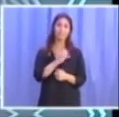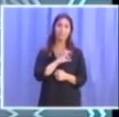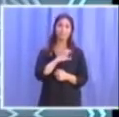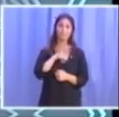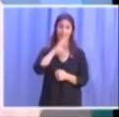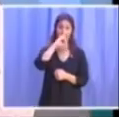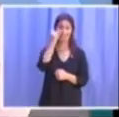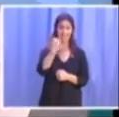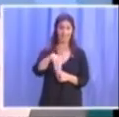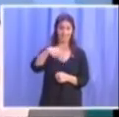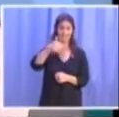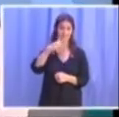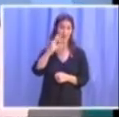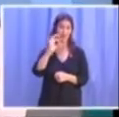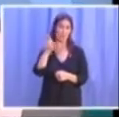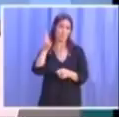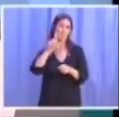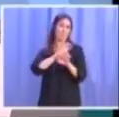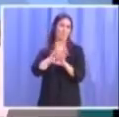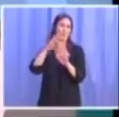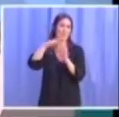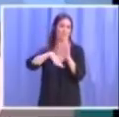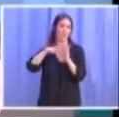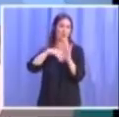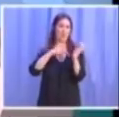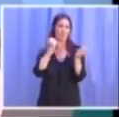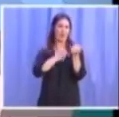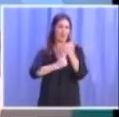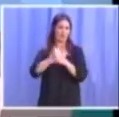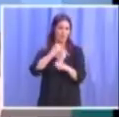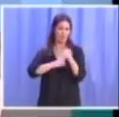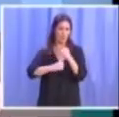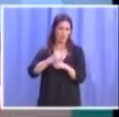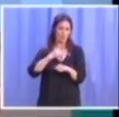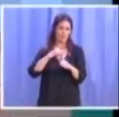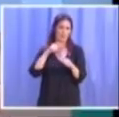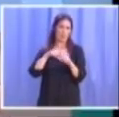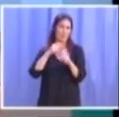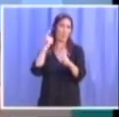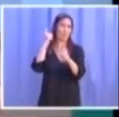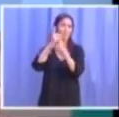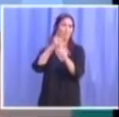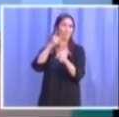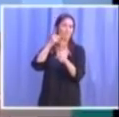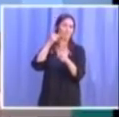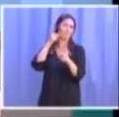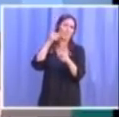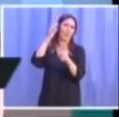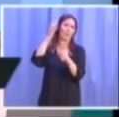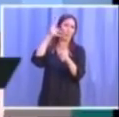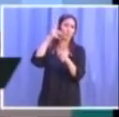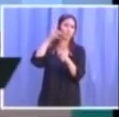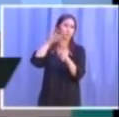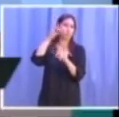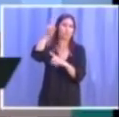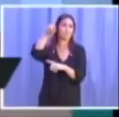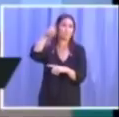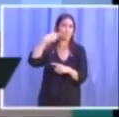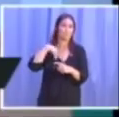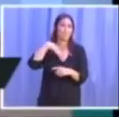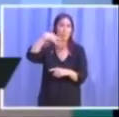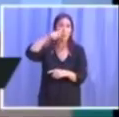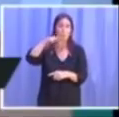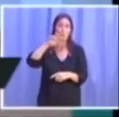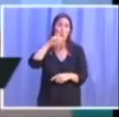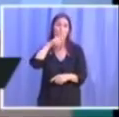Mato, el que nos preparó el programa económico, al que, por cierto, se cargó el señor Montoro, ministro del PP, porque quiso dar más